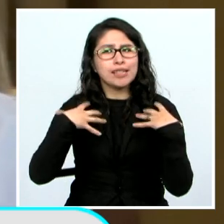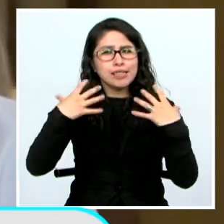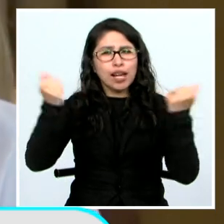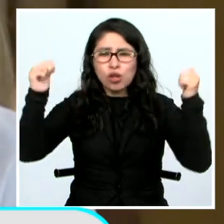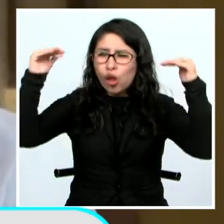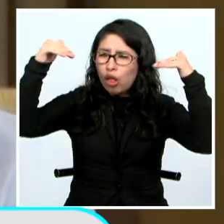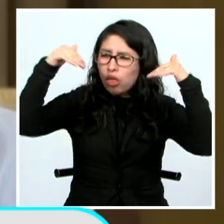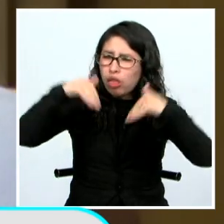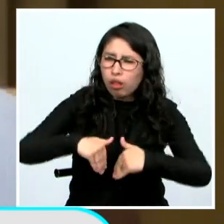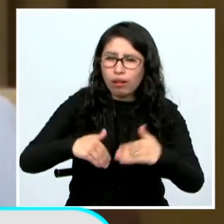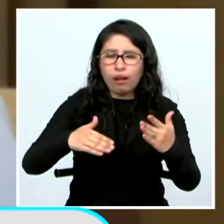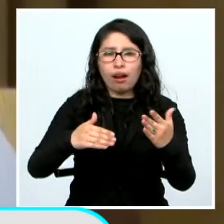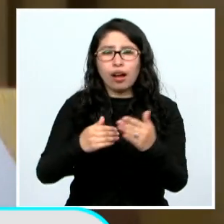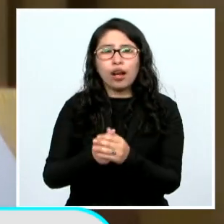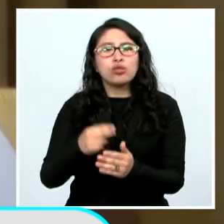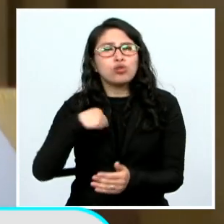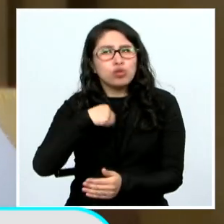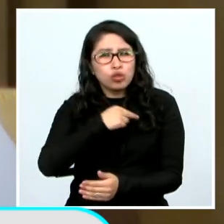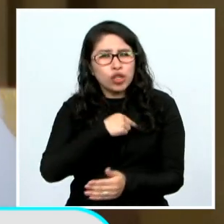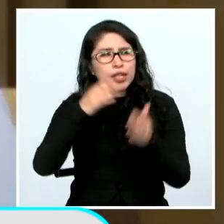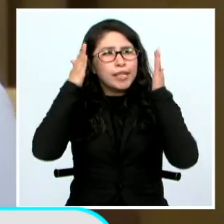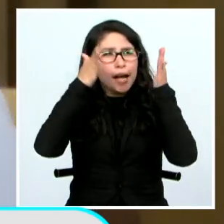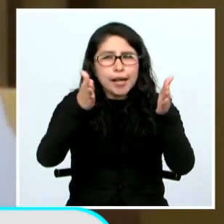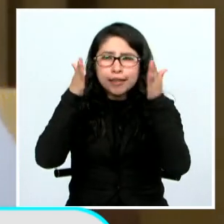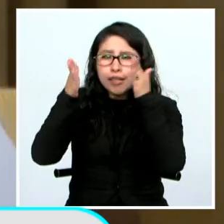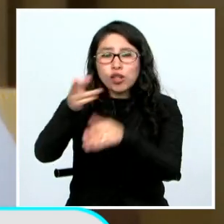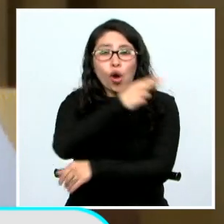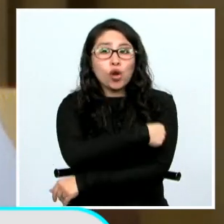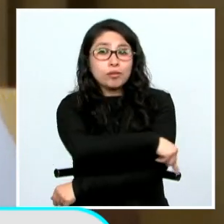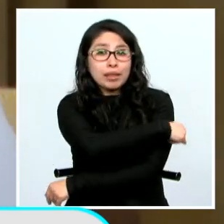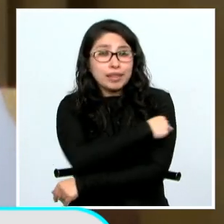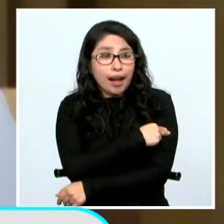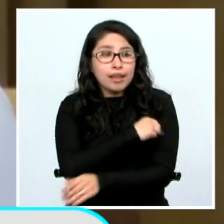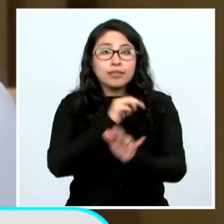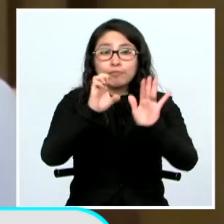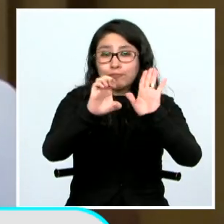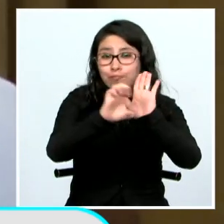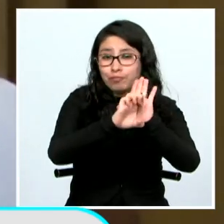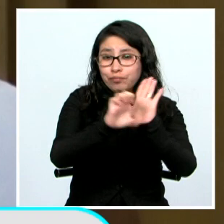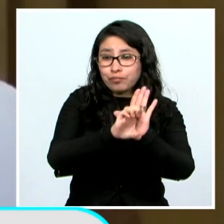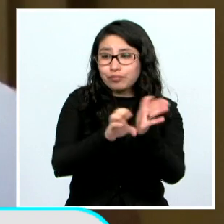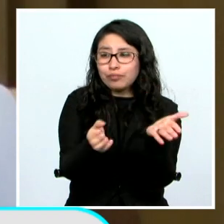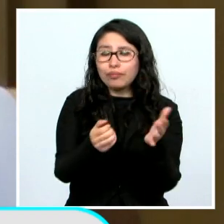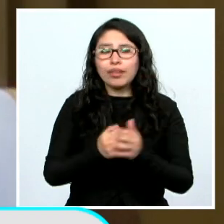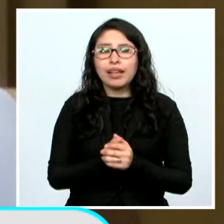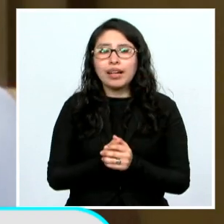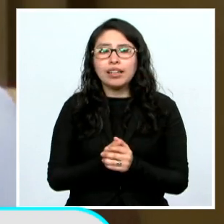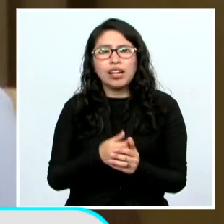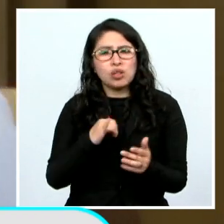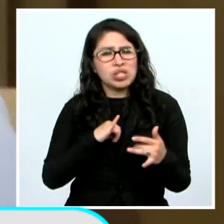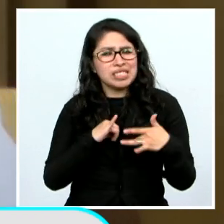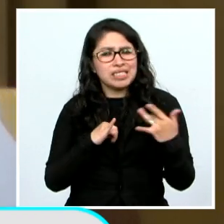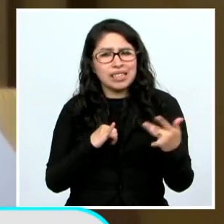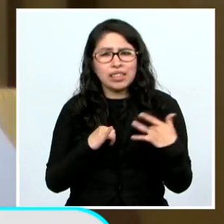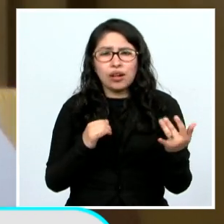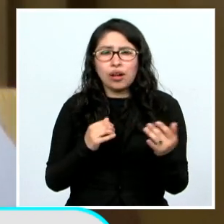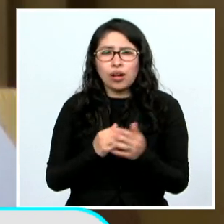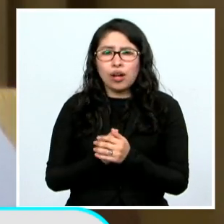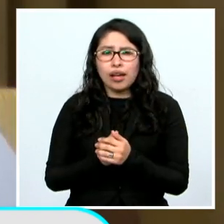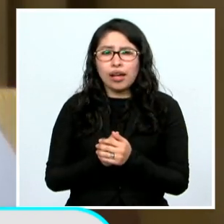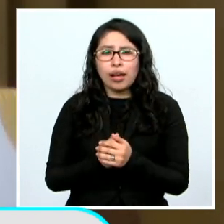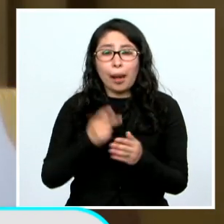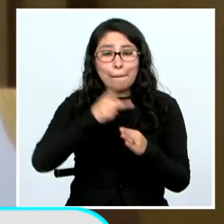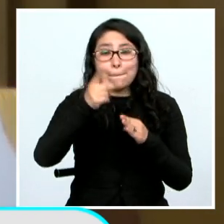equipar hospitales. Por ejemplo, una de las mayores demandas que yo sentí son los puestos